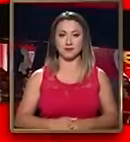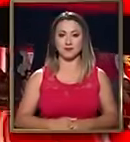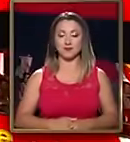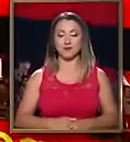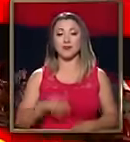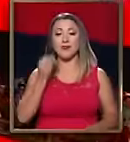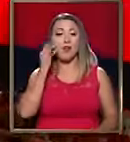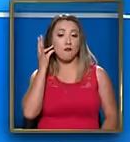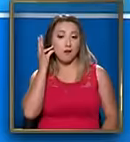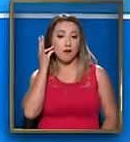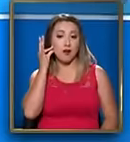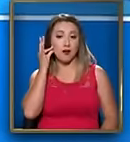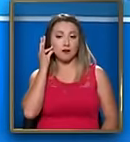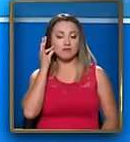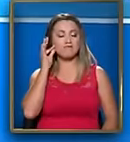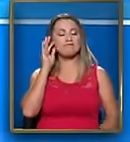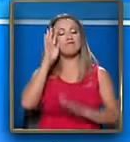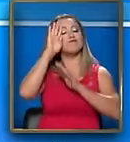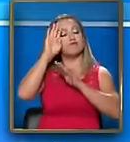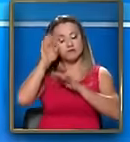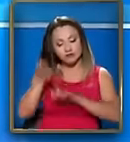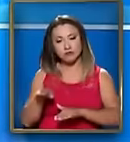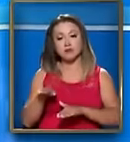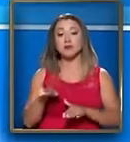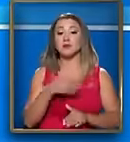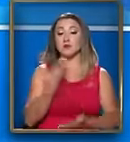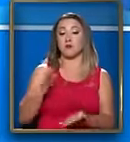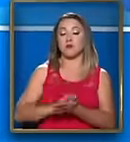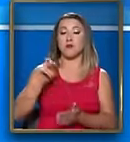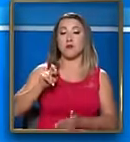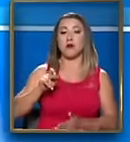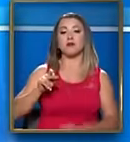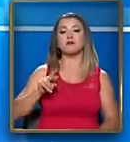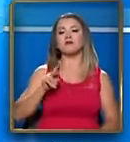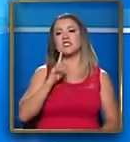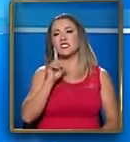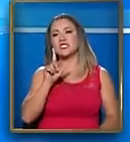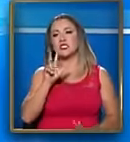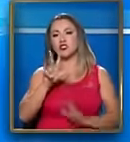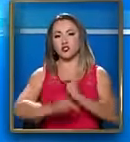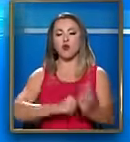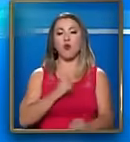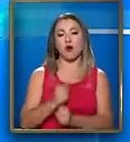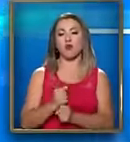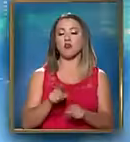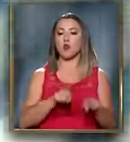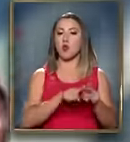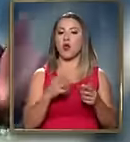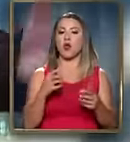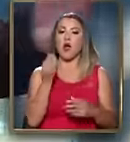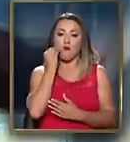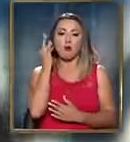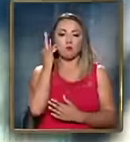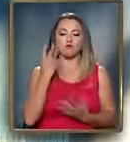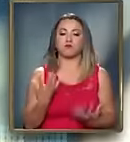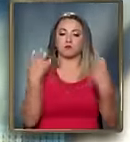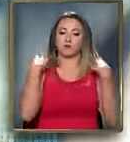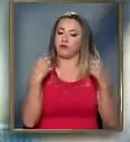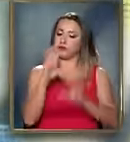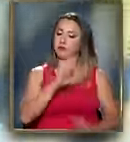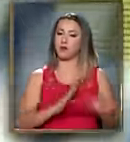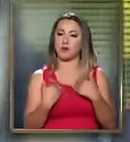A mi abuela debo homenajearla porque cuando yo pierdo a mi padre tenía 7-8 años y ella de alguna forma tomó un rol muy importante dentro